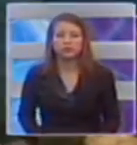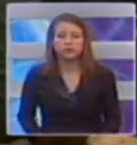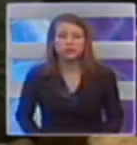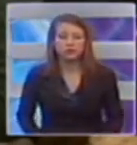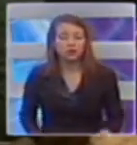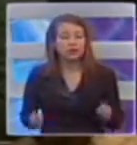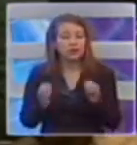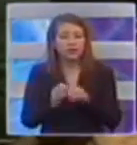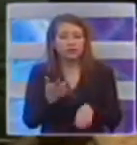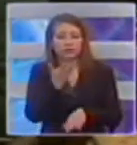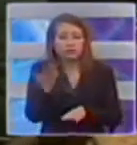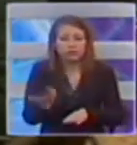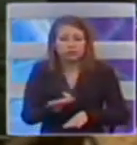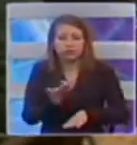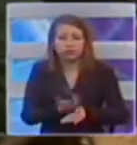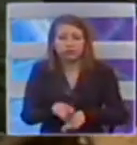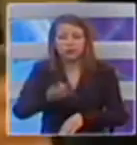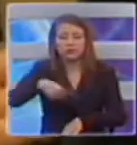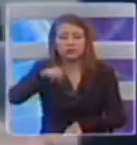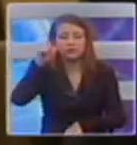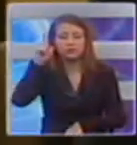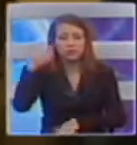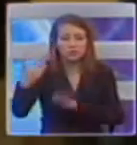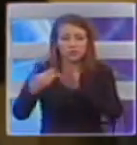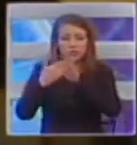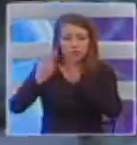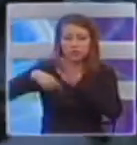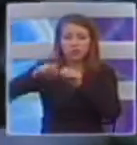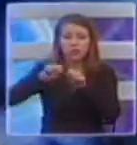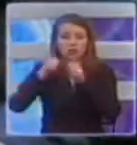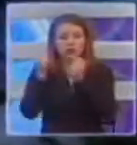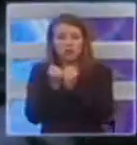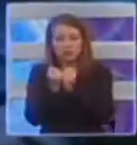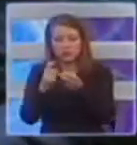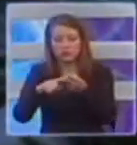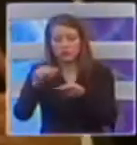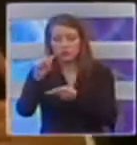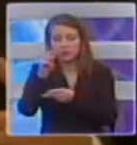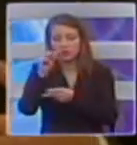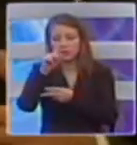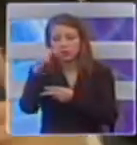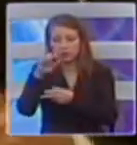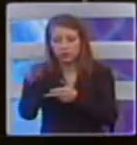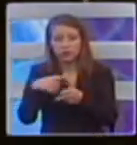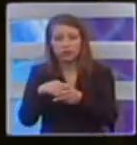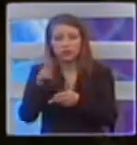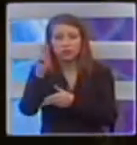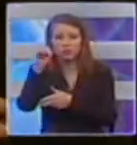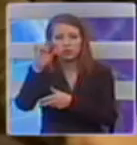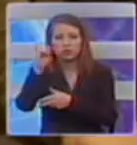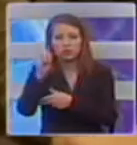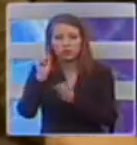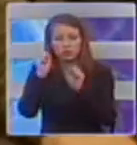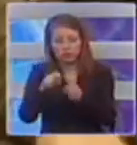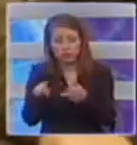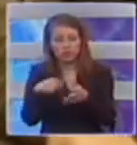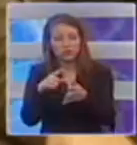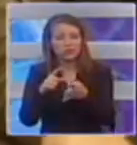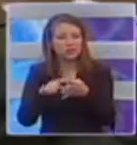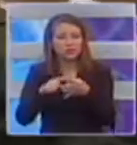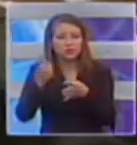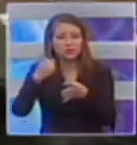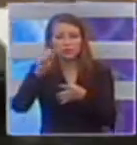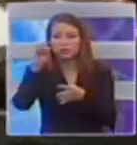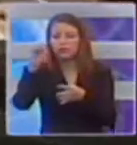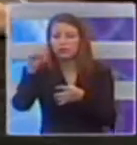Por más de tres horas, los líderes opositores del Partido Social Cristiano, Avanza, Unidos Podemos y Suma, quienes se autodenominan la